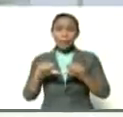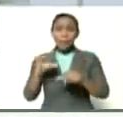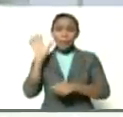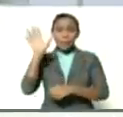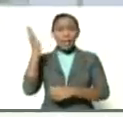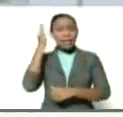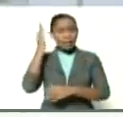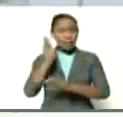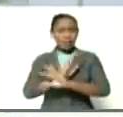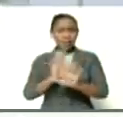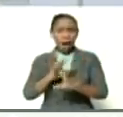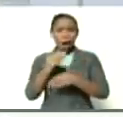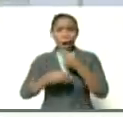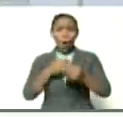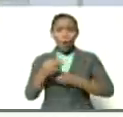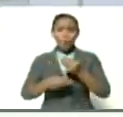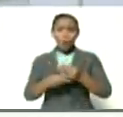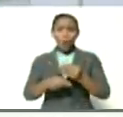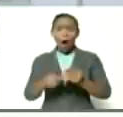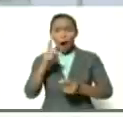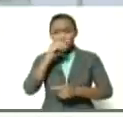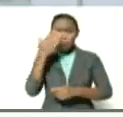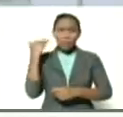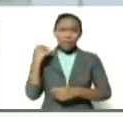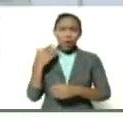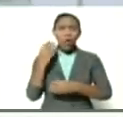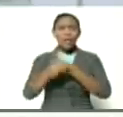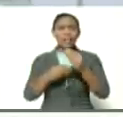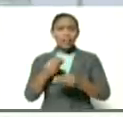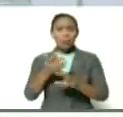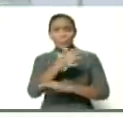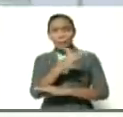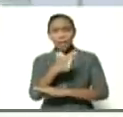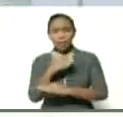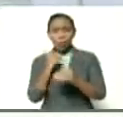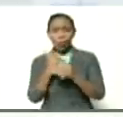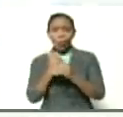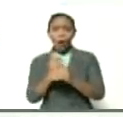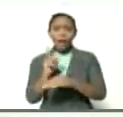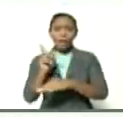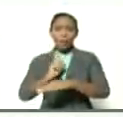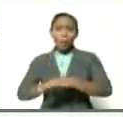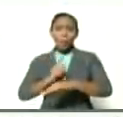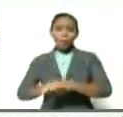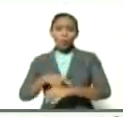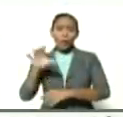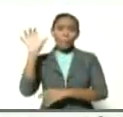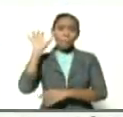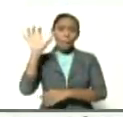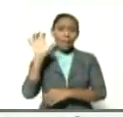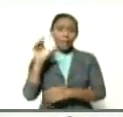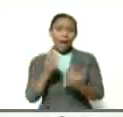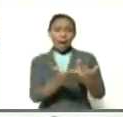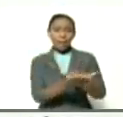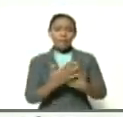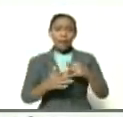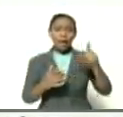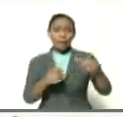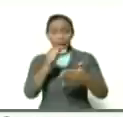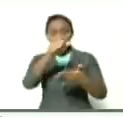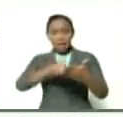cómo hacerlo, porque el año pasado tuvimos un mecanismo similar. En el momento en que Patria recibe ese listado